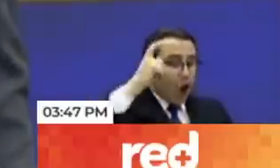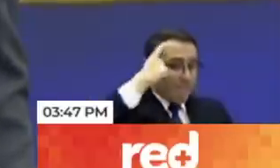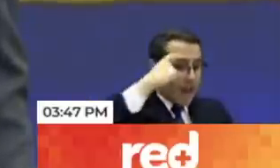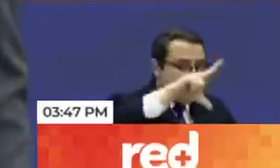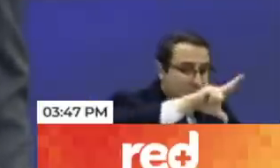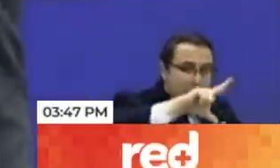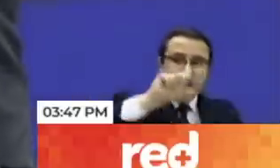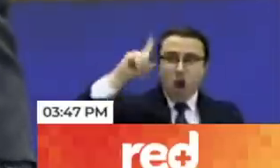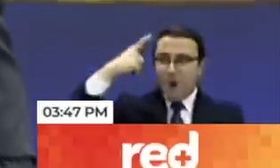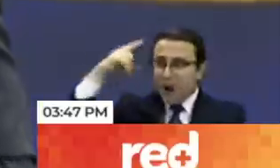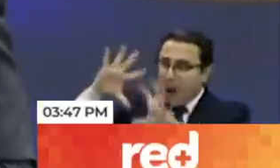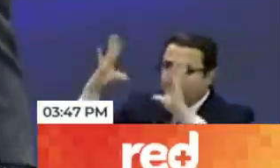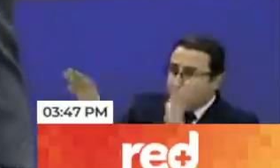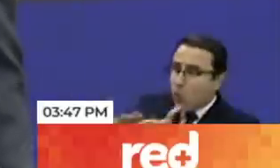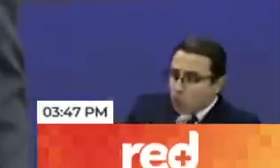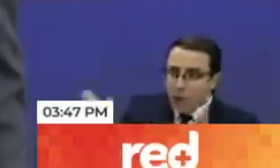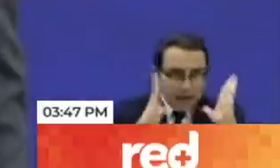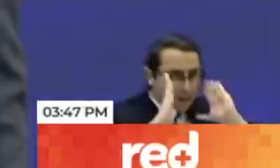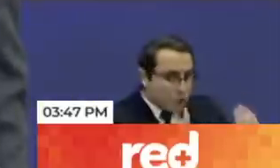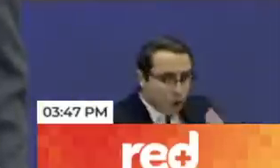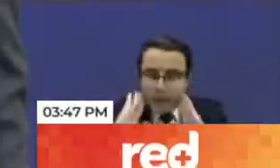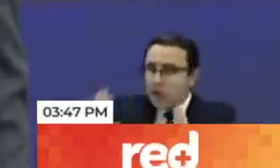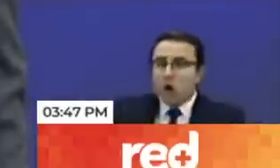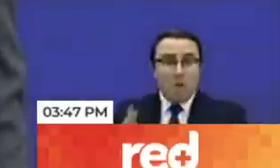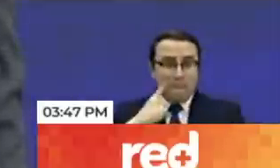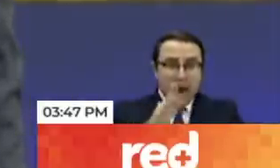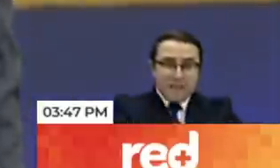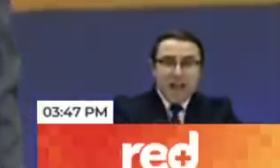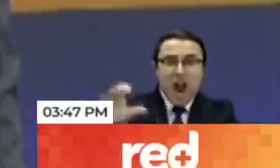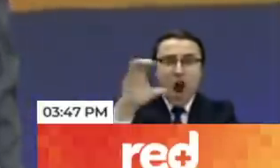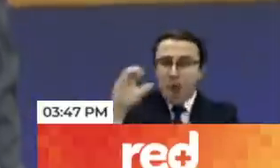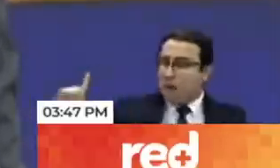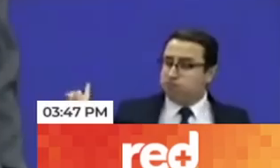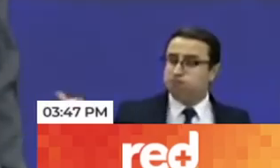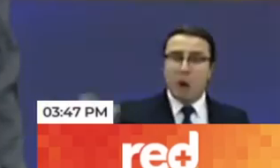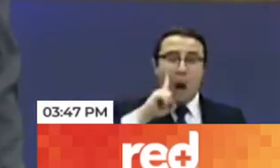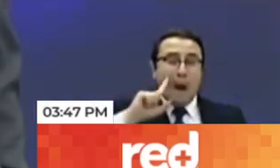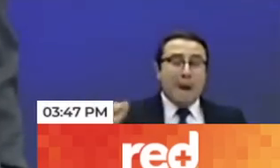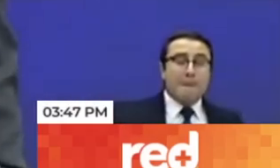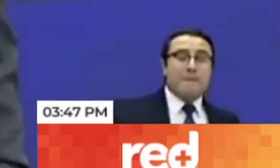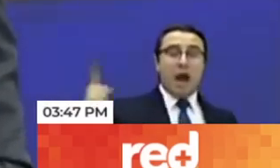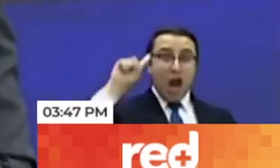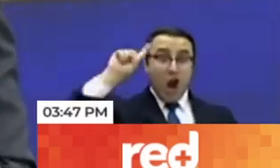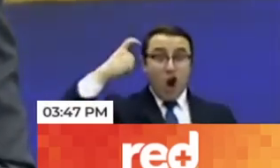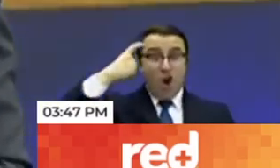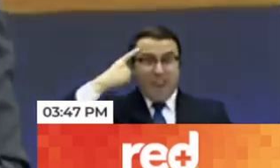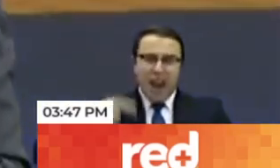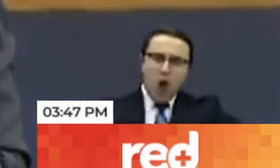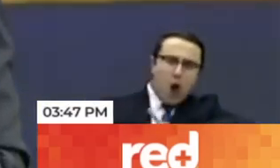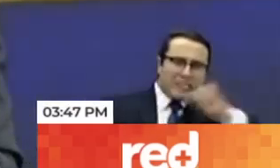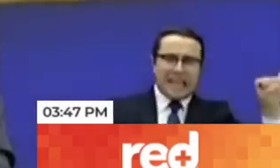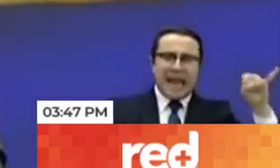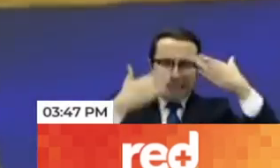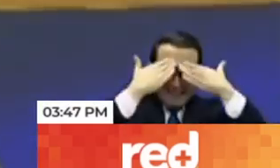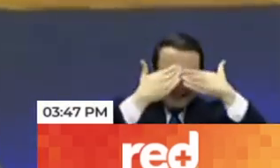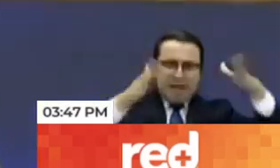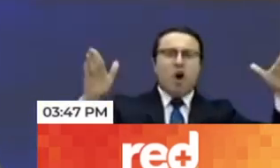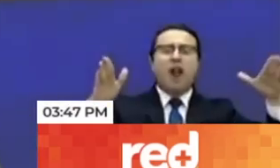que nos escuchan, en esta tierra por primera vez un gobierno progresista de izquierda democrática ha llegado a